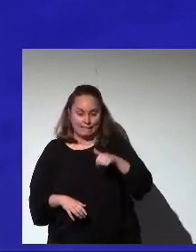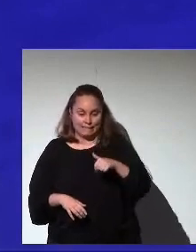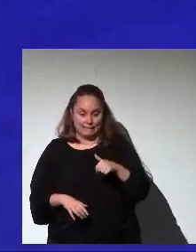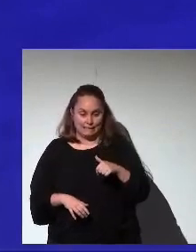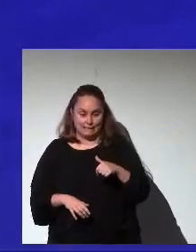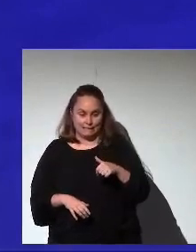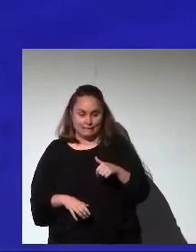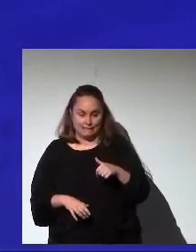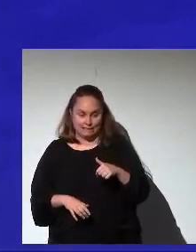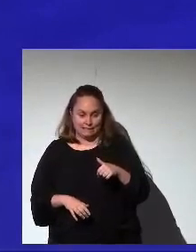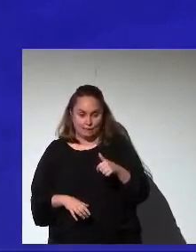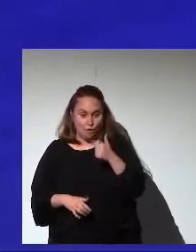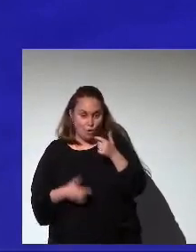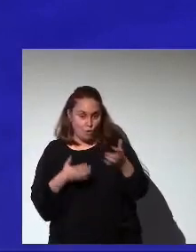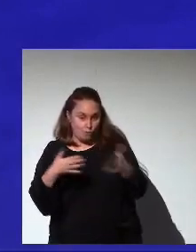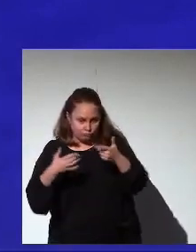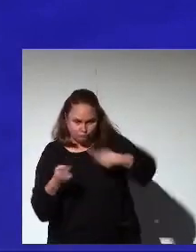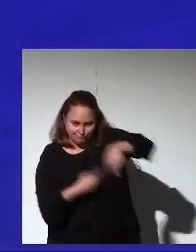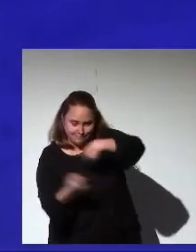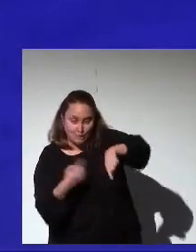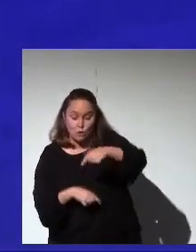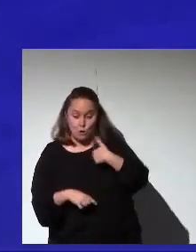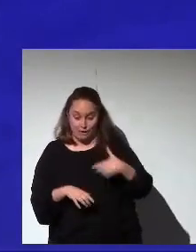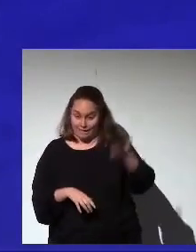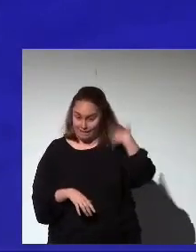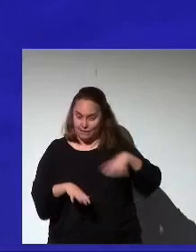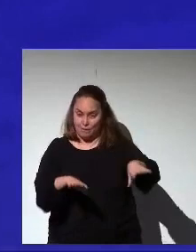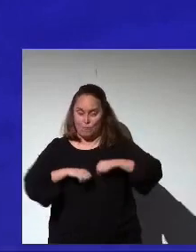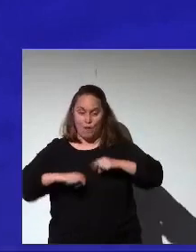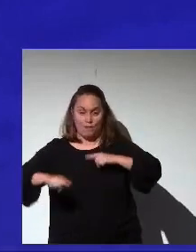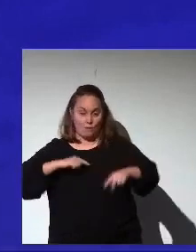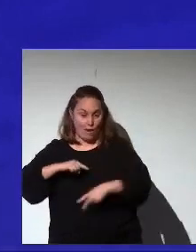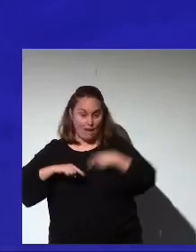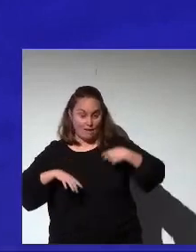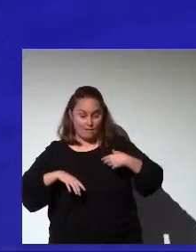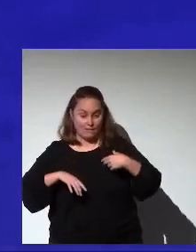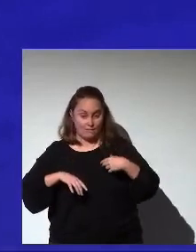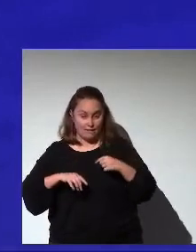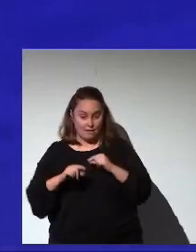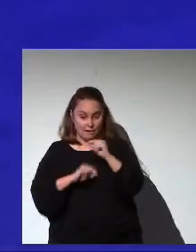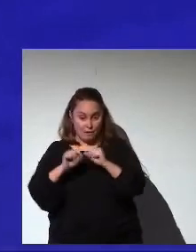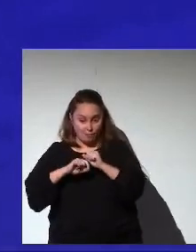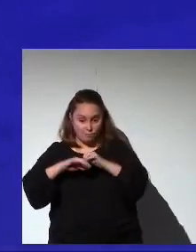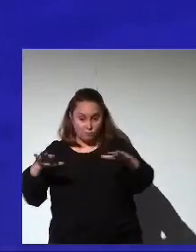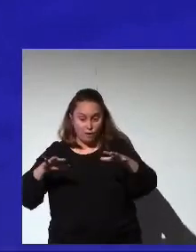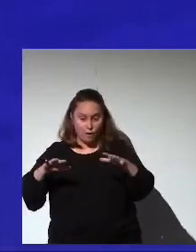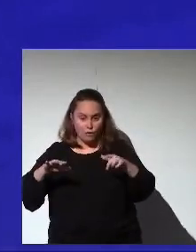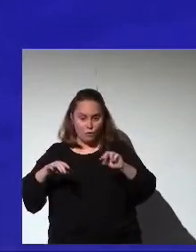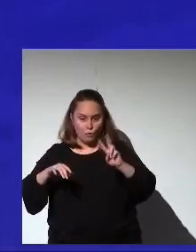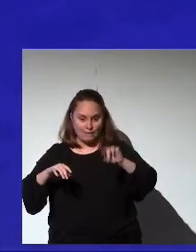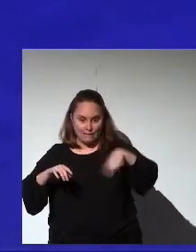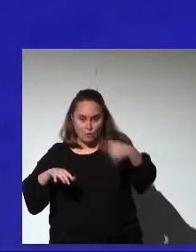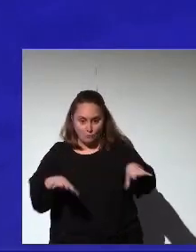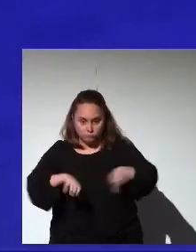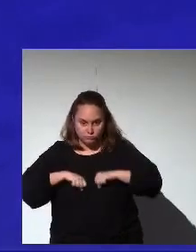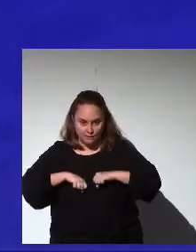llegué a la dirección general como 2 meses después de que empezara la pandemia. Hemos tenido